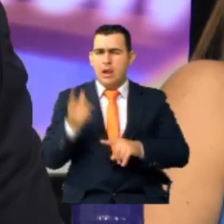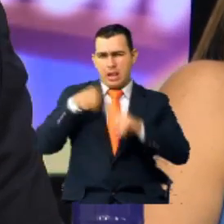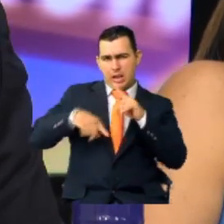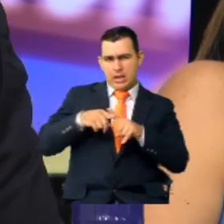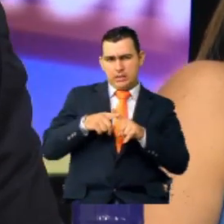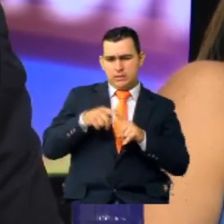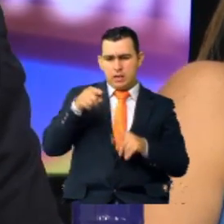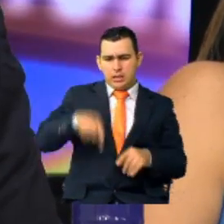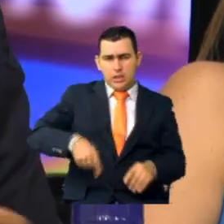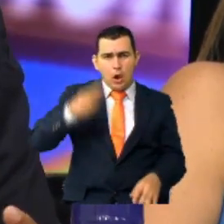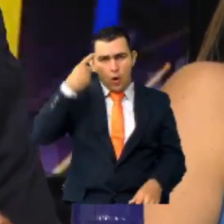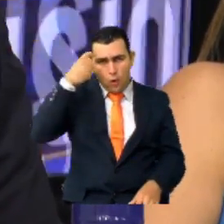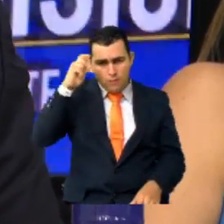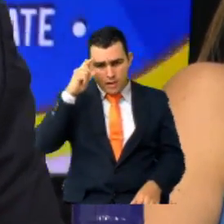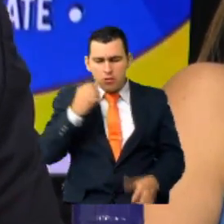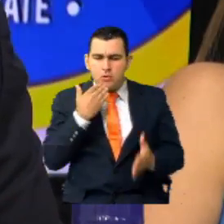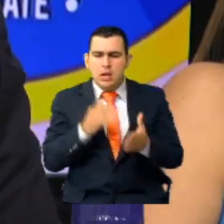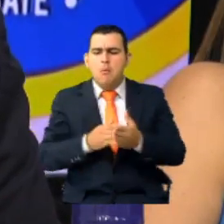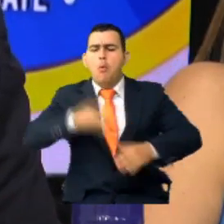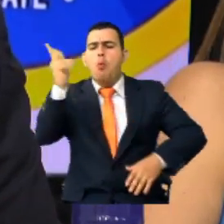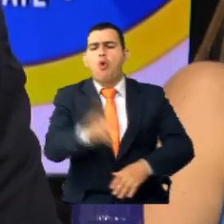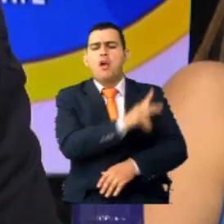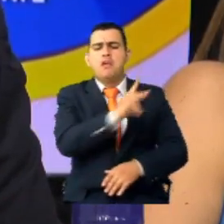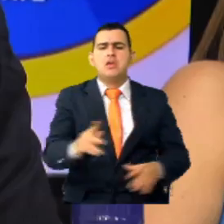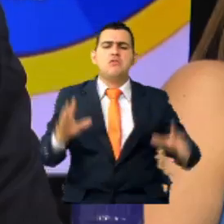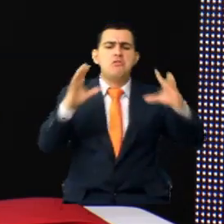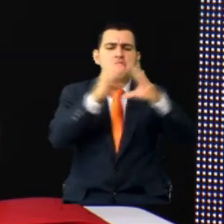este gobierno. ¿Han sido inútiles esos esfuerzos entonces?